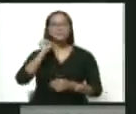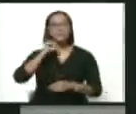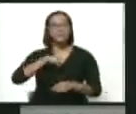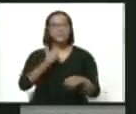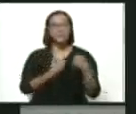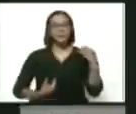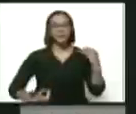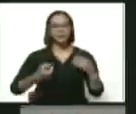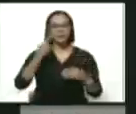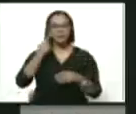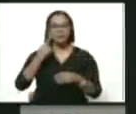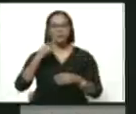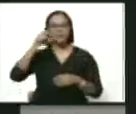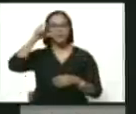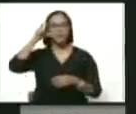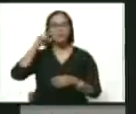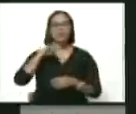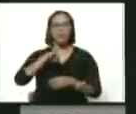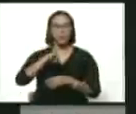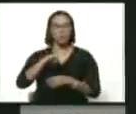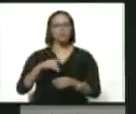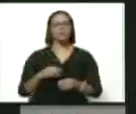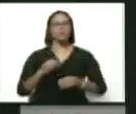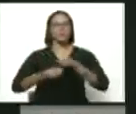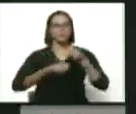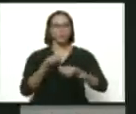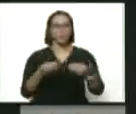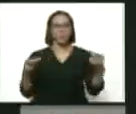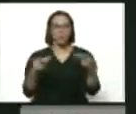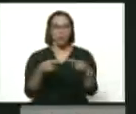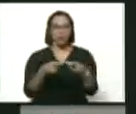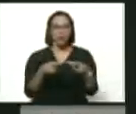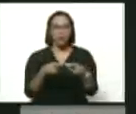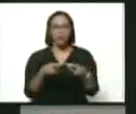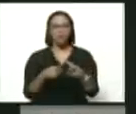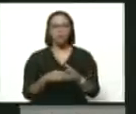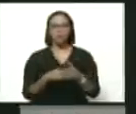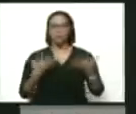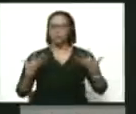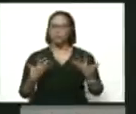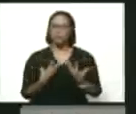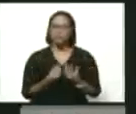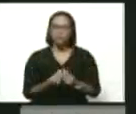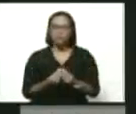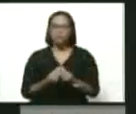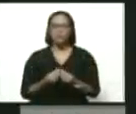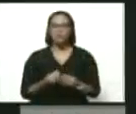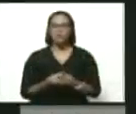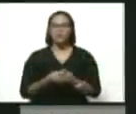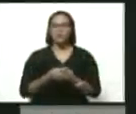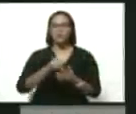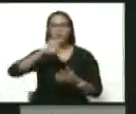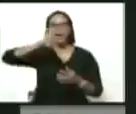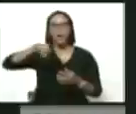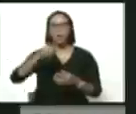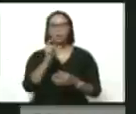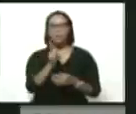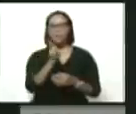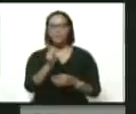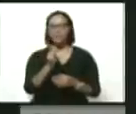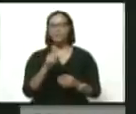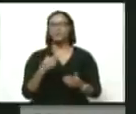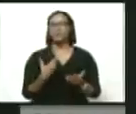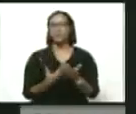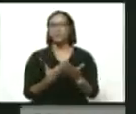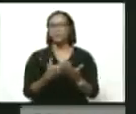el día lunes hicimos una reunión de conjunta de la JPSUV y el Partido Socialista Unido de